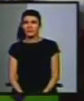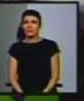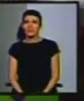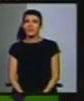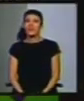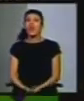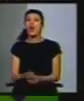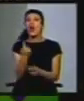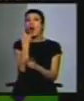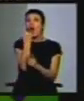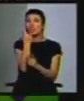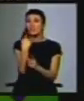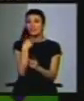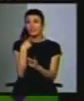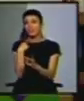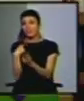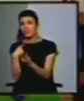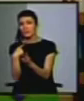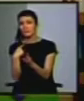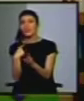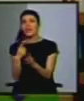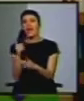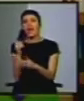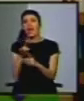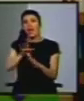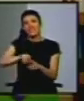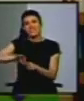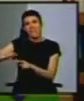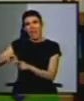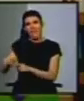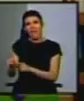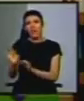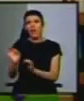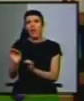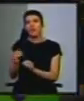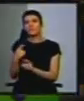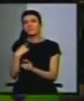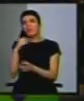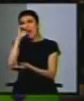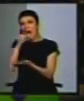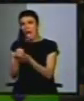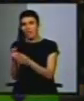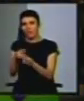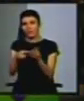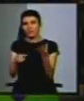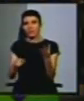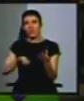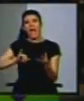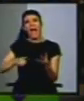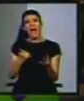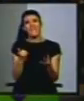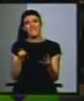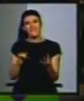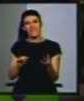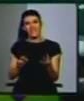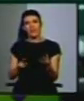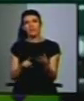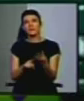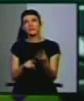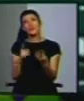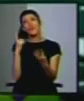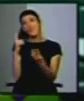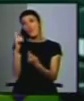11 víctimas fueron defraudadas y o estafadas por Javier Garriga Bromblum, entre las que figura como una sola